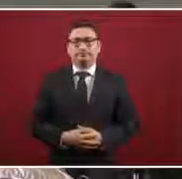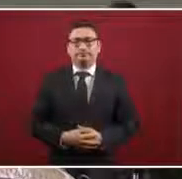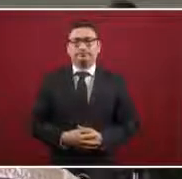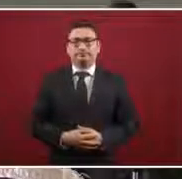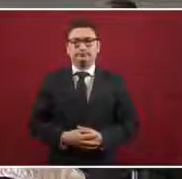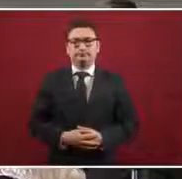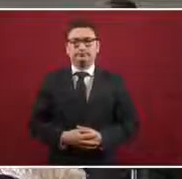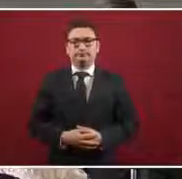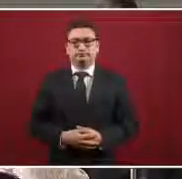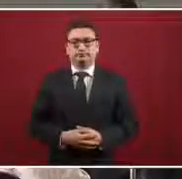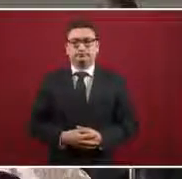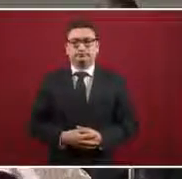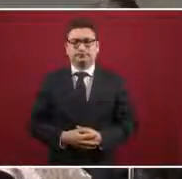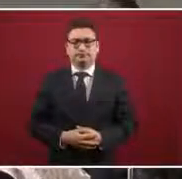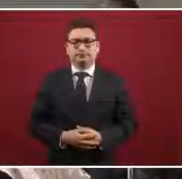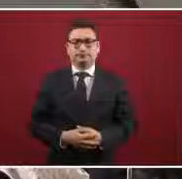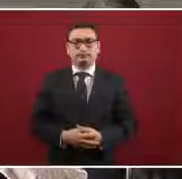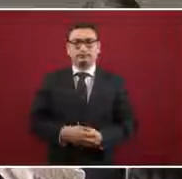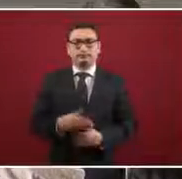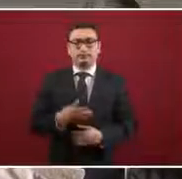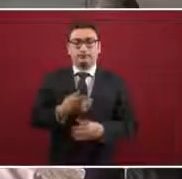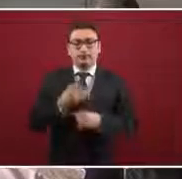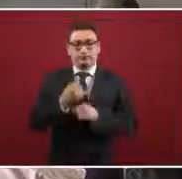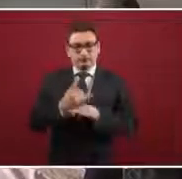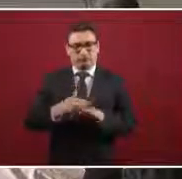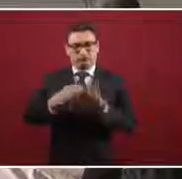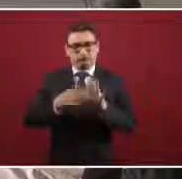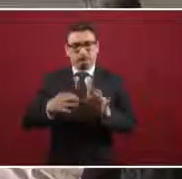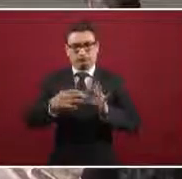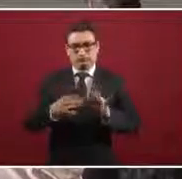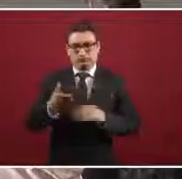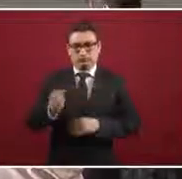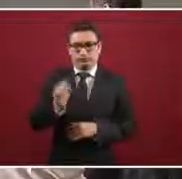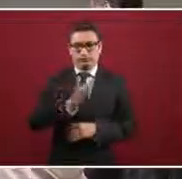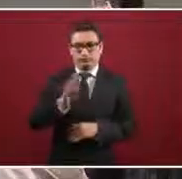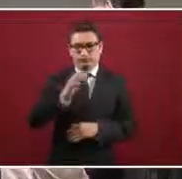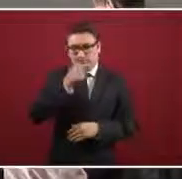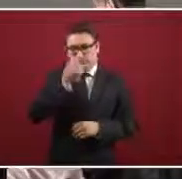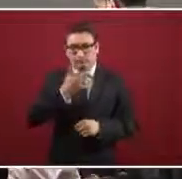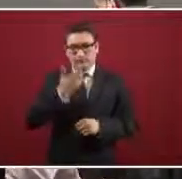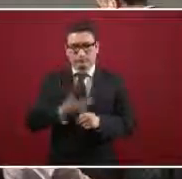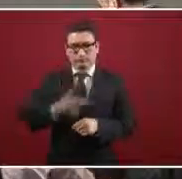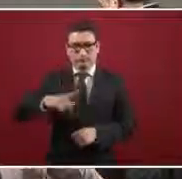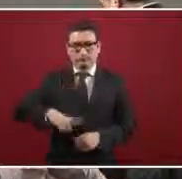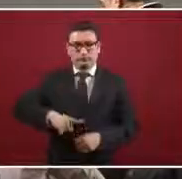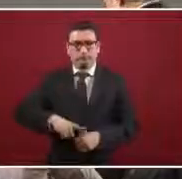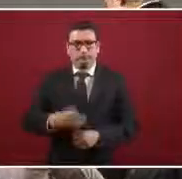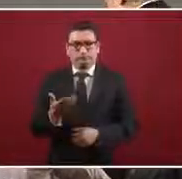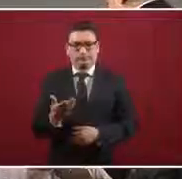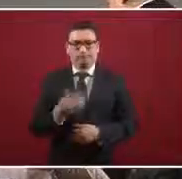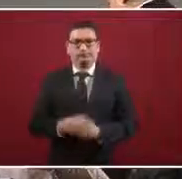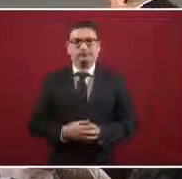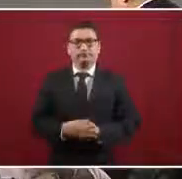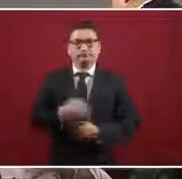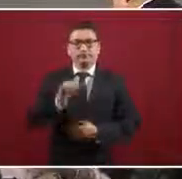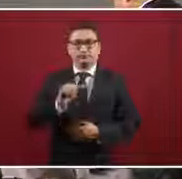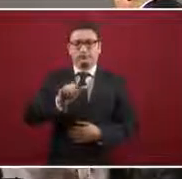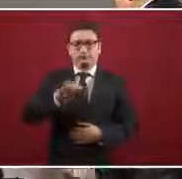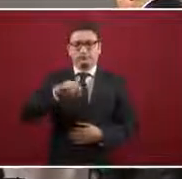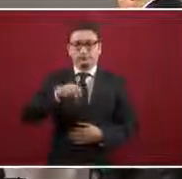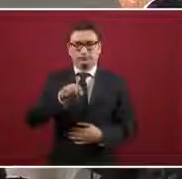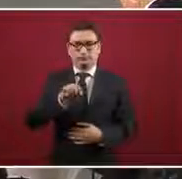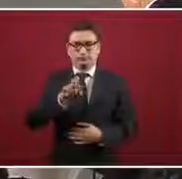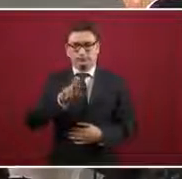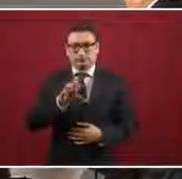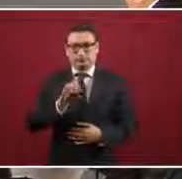Vamos a que nos informe el subsecretario de Gobernación, Alejandro